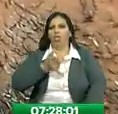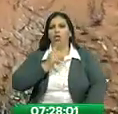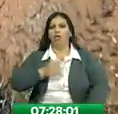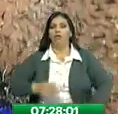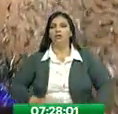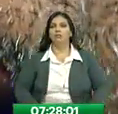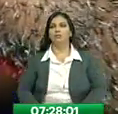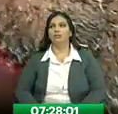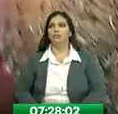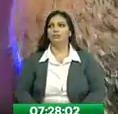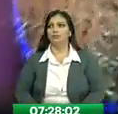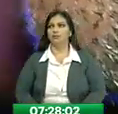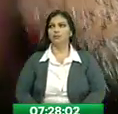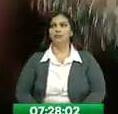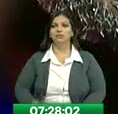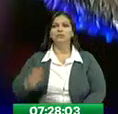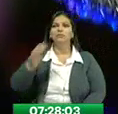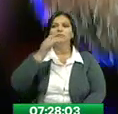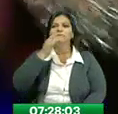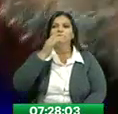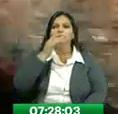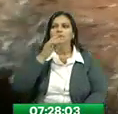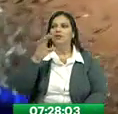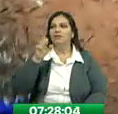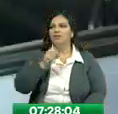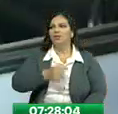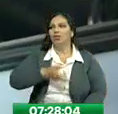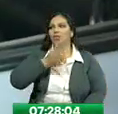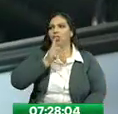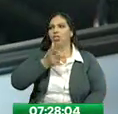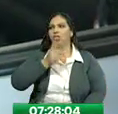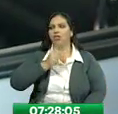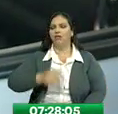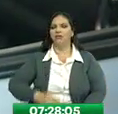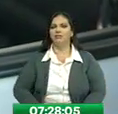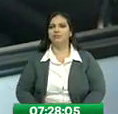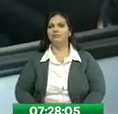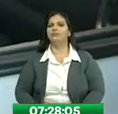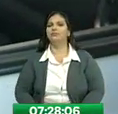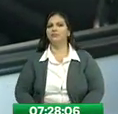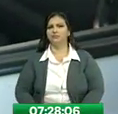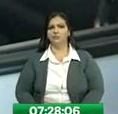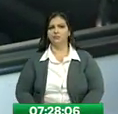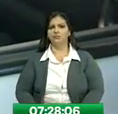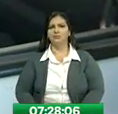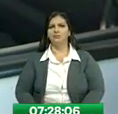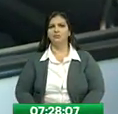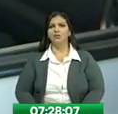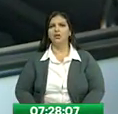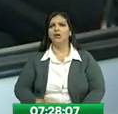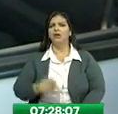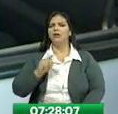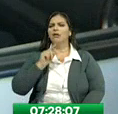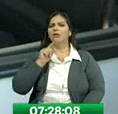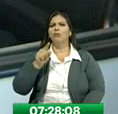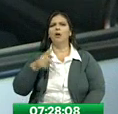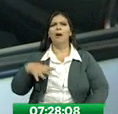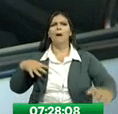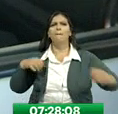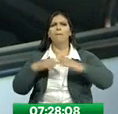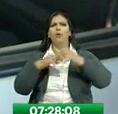tres. ¿Aliento al licor? Al licor, y sí, bastante. No, si, ni siquiera se habían dado cuenta, estaban como aturdidos del